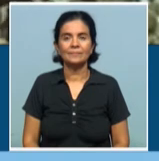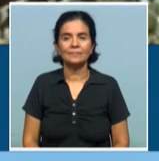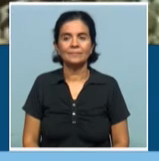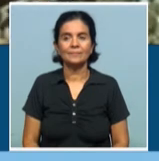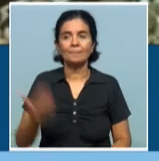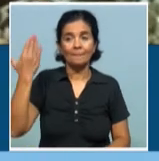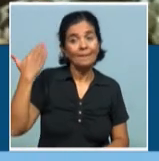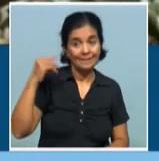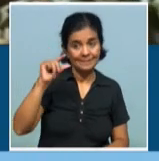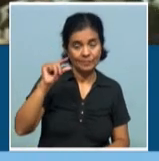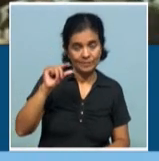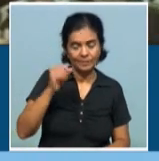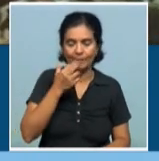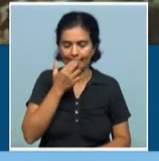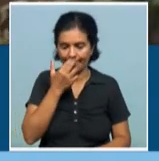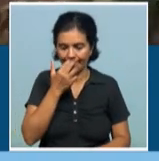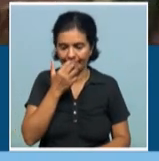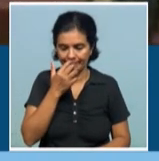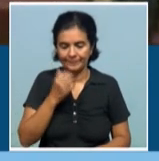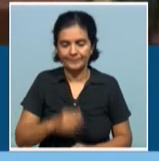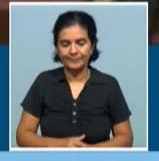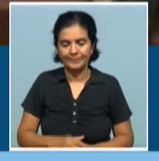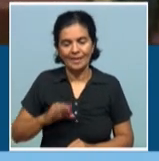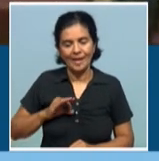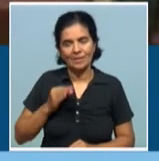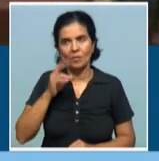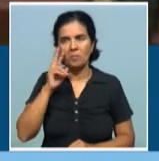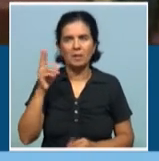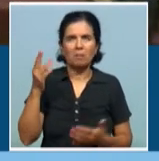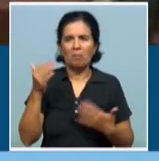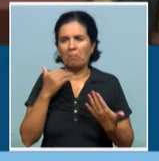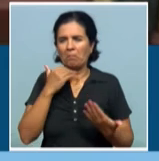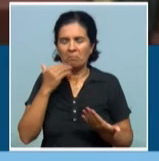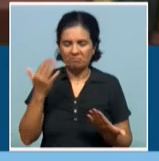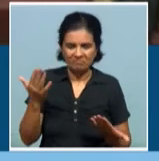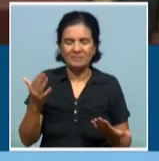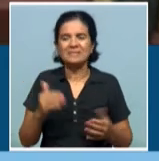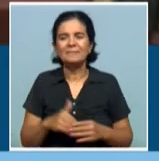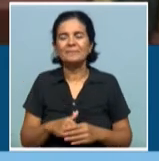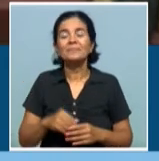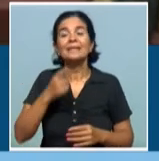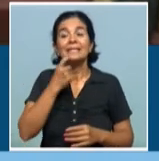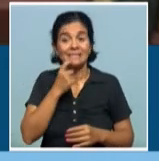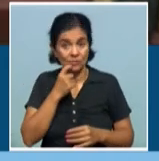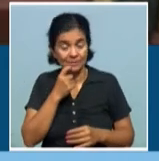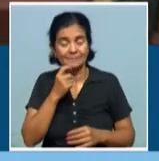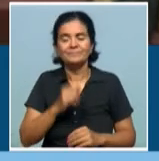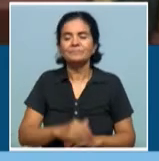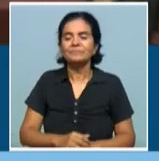hace un tiempo, en el 2000 no sé cuánto, San Luis compró